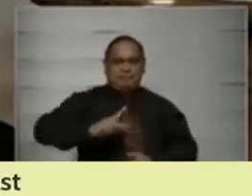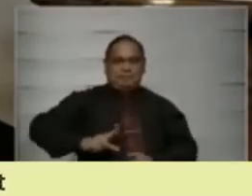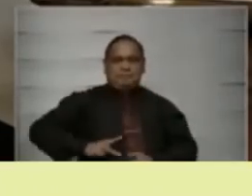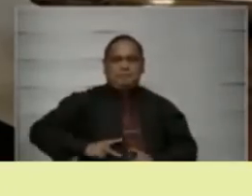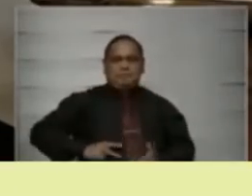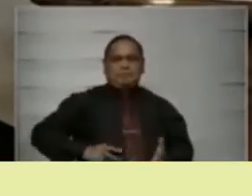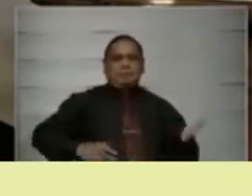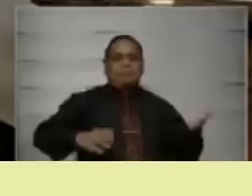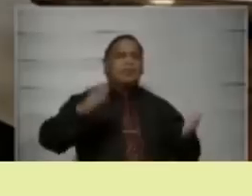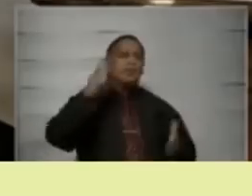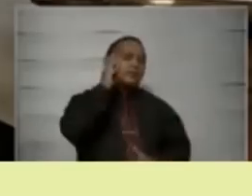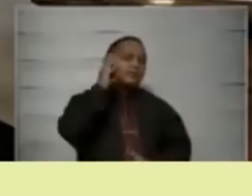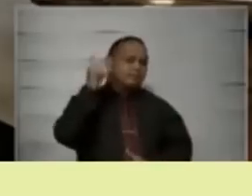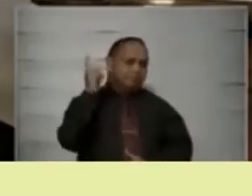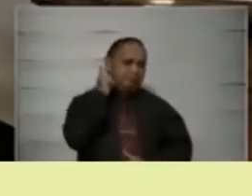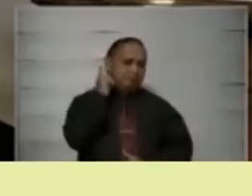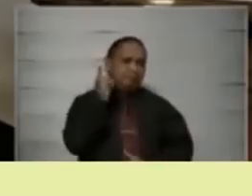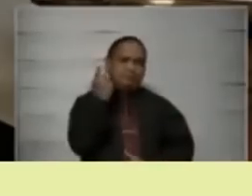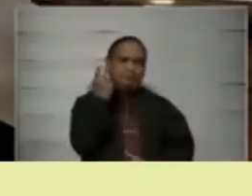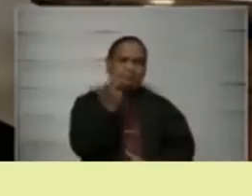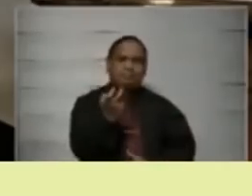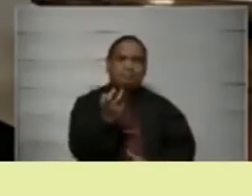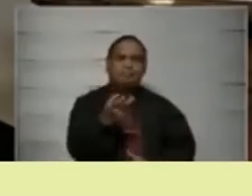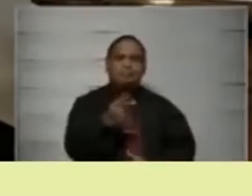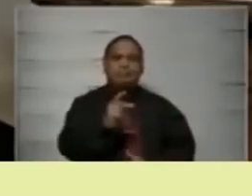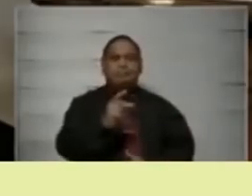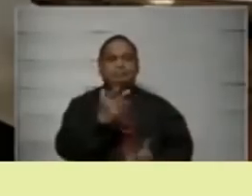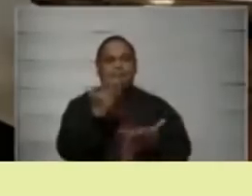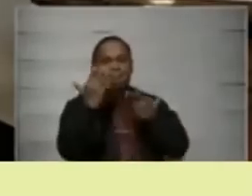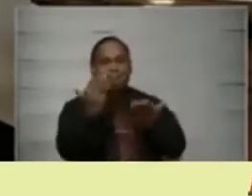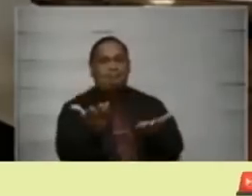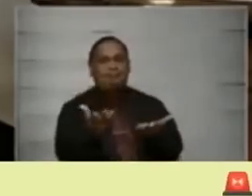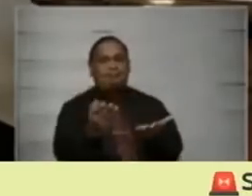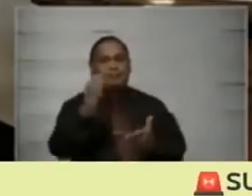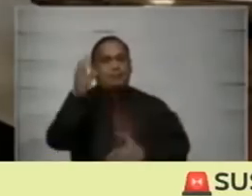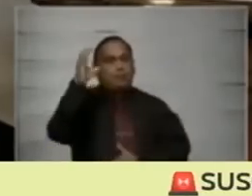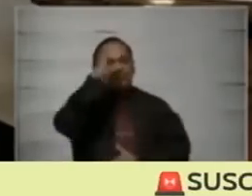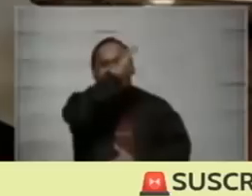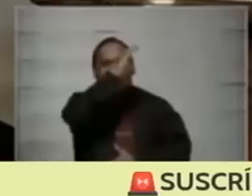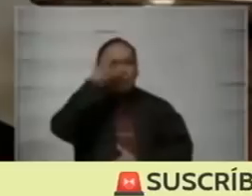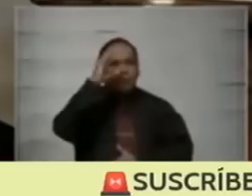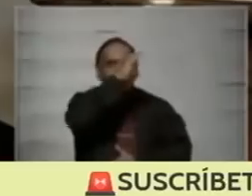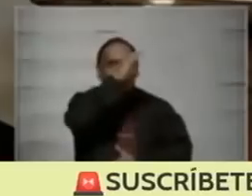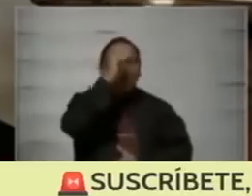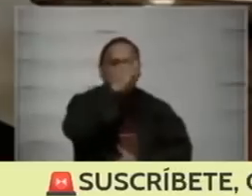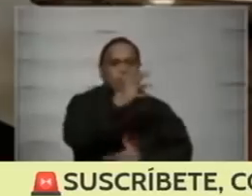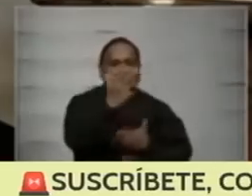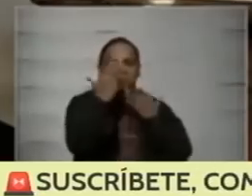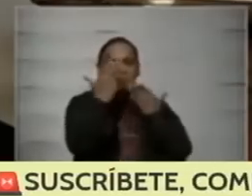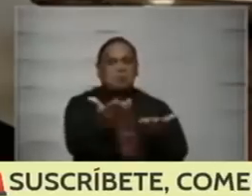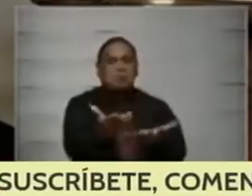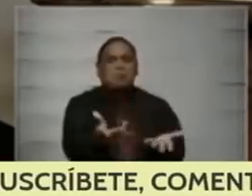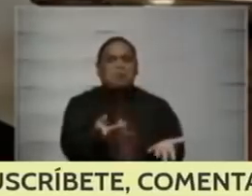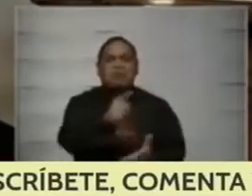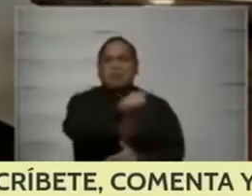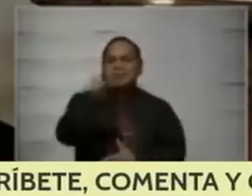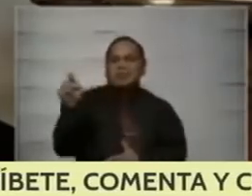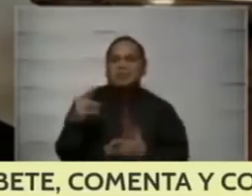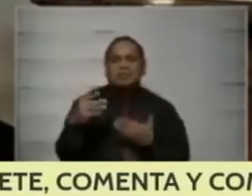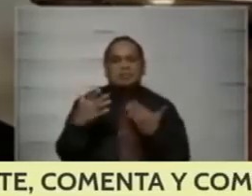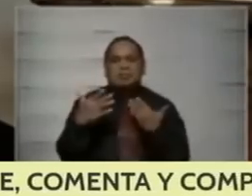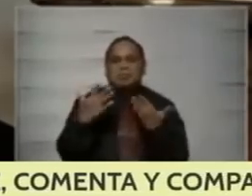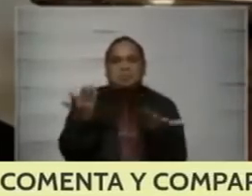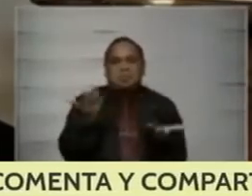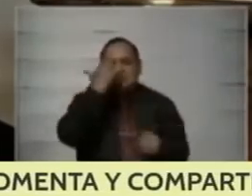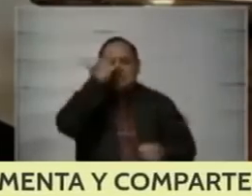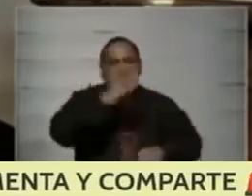de Diputados, porque resulta que pues ayer se tomó, el otro día se tomó una fotografía, pues él, no están ni enterados, pero